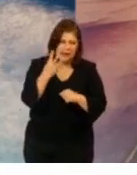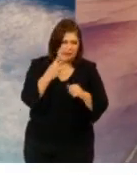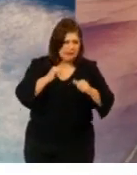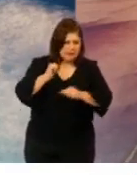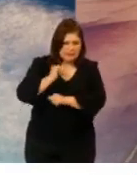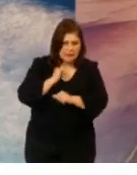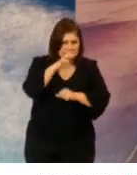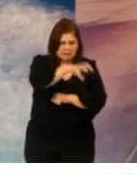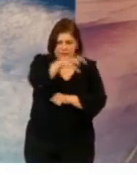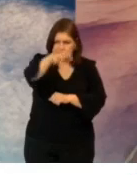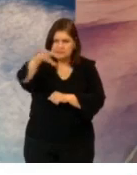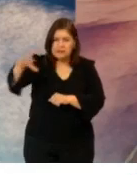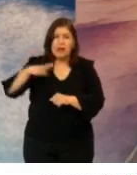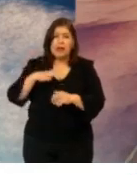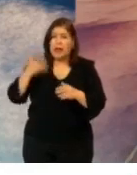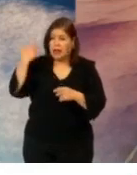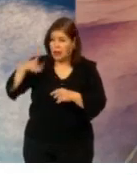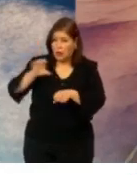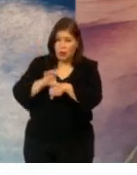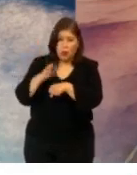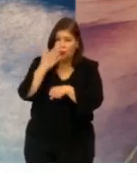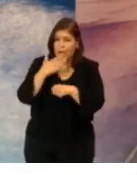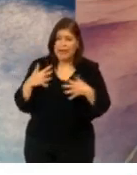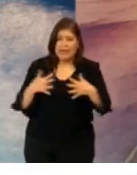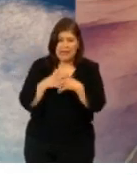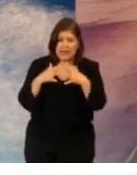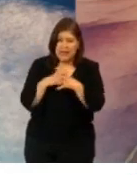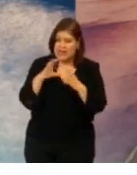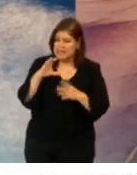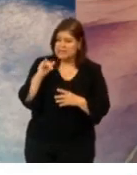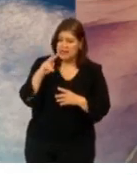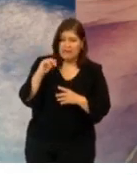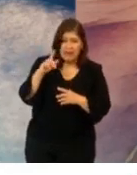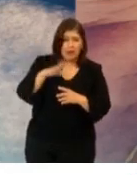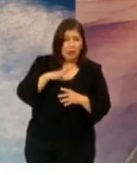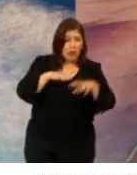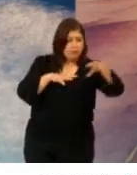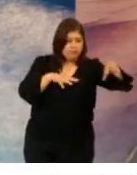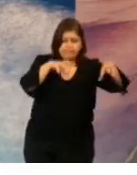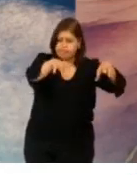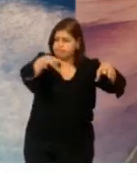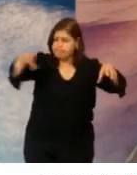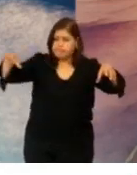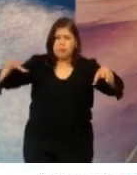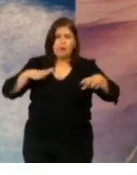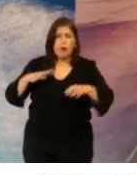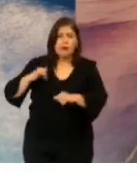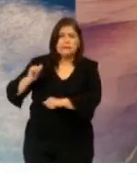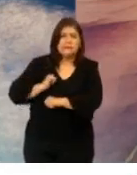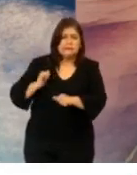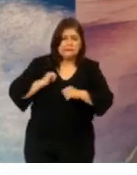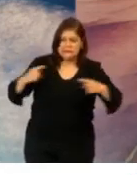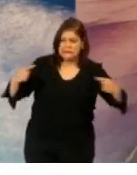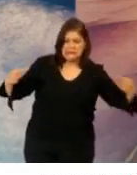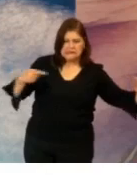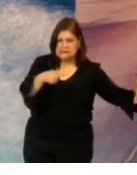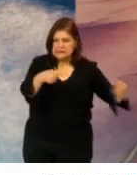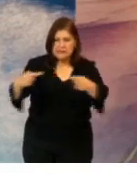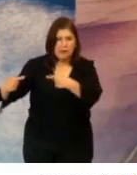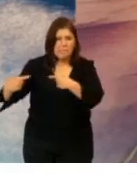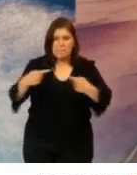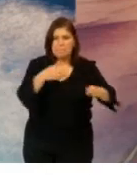en Colombia no ha habido guerra civil. En Colombia lo que hay es enfrentamiento de ejércitos en medio de la sociedad civil, que es un problema